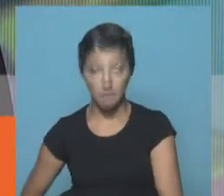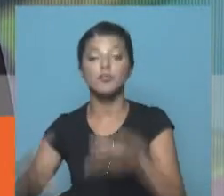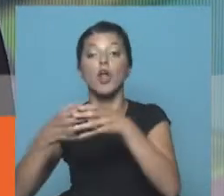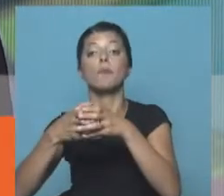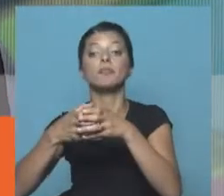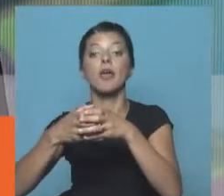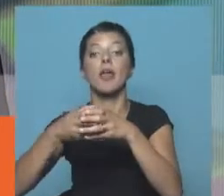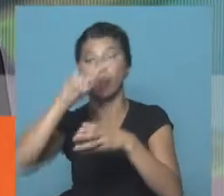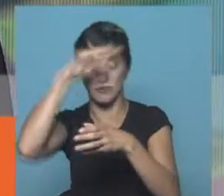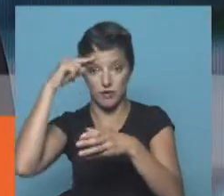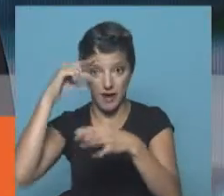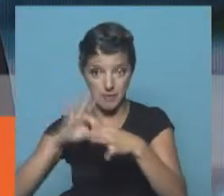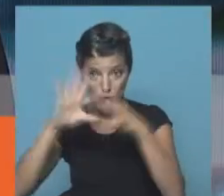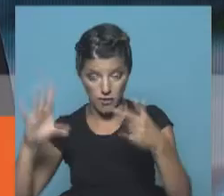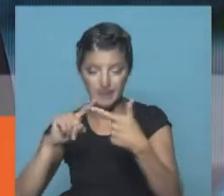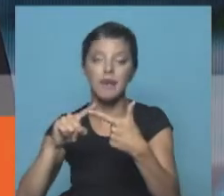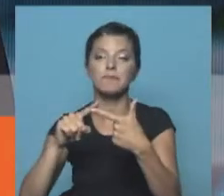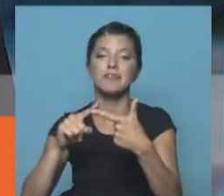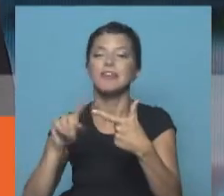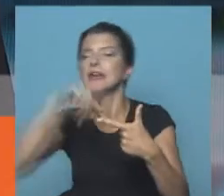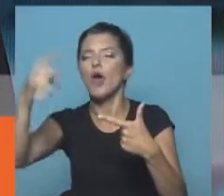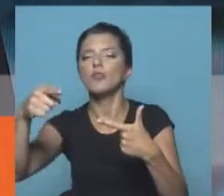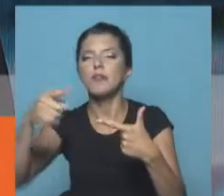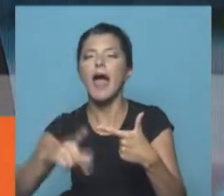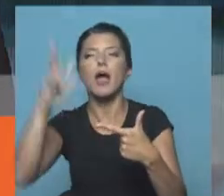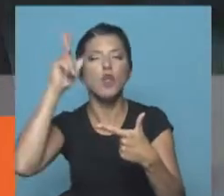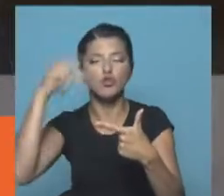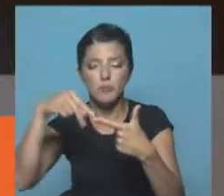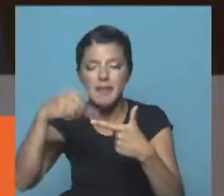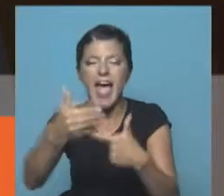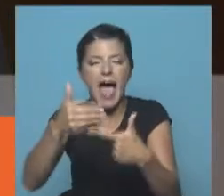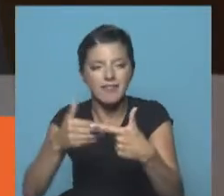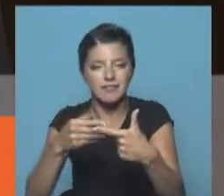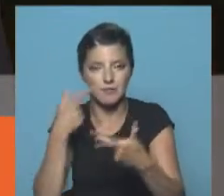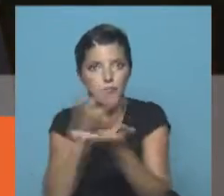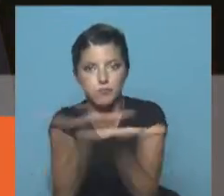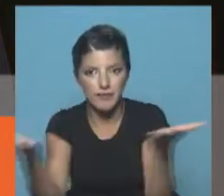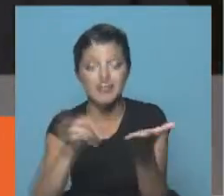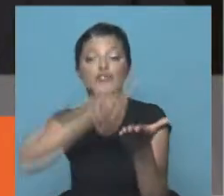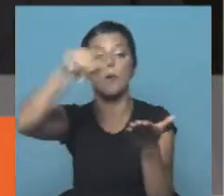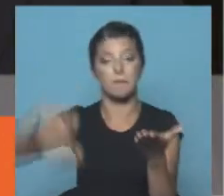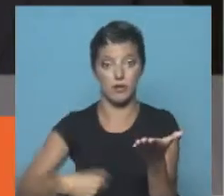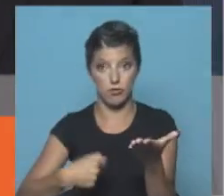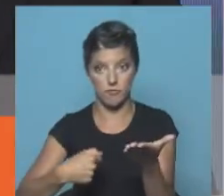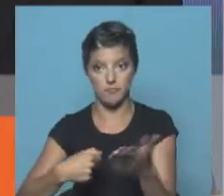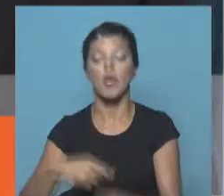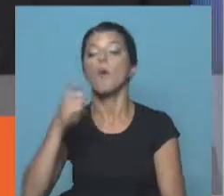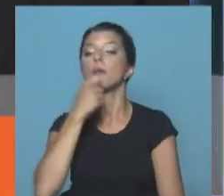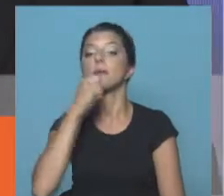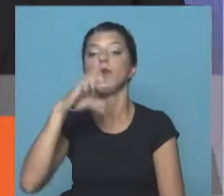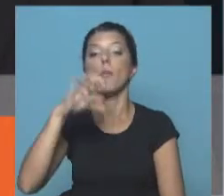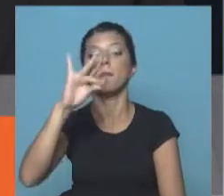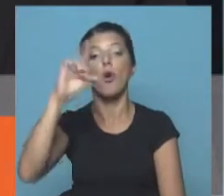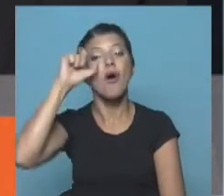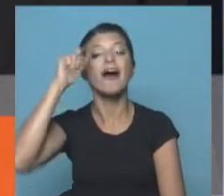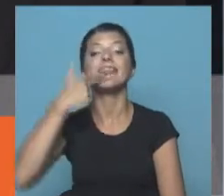Nacional Demócrata, y la otra antes de las elecciones, antes del 8 de noviembre. Y esto afectó sobre todo a John Podesta. John Podesta fue un